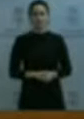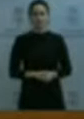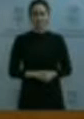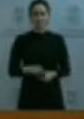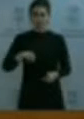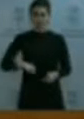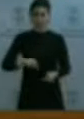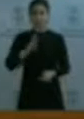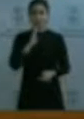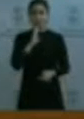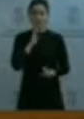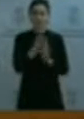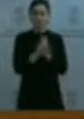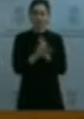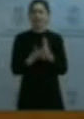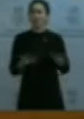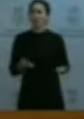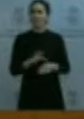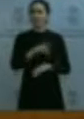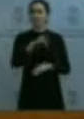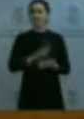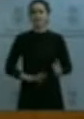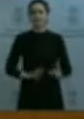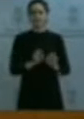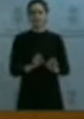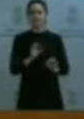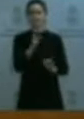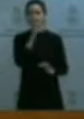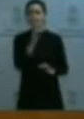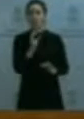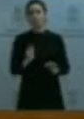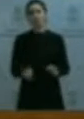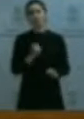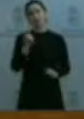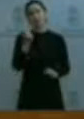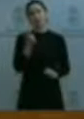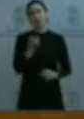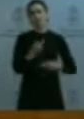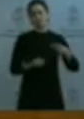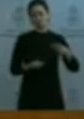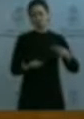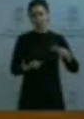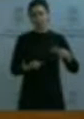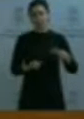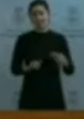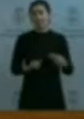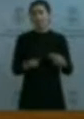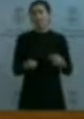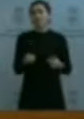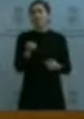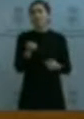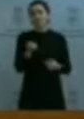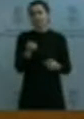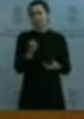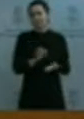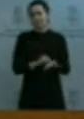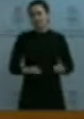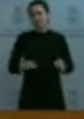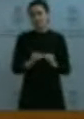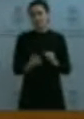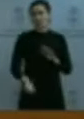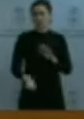porque coinciden dos cosas que, gracias a Dios, pocas veces vienen juntas, como son una estafa en